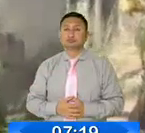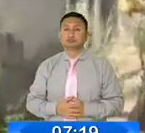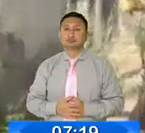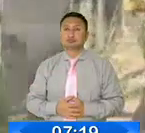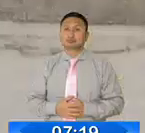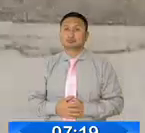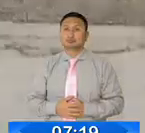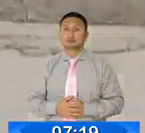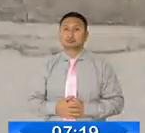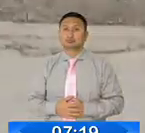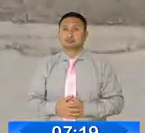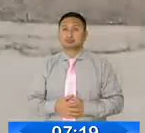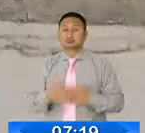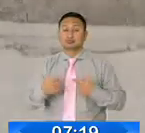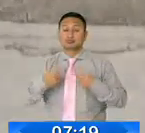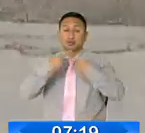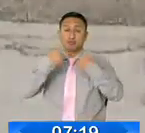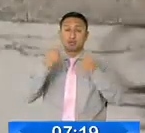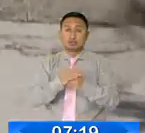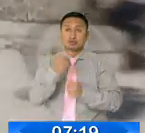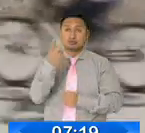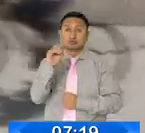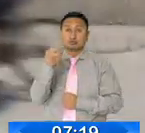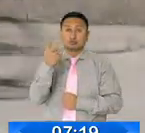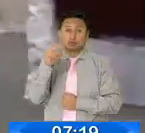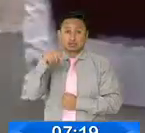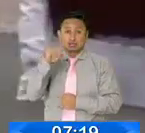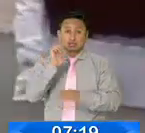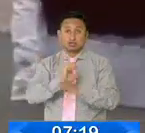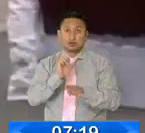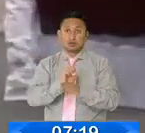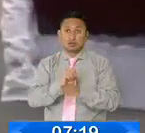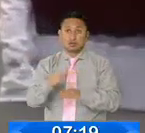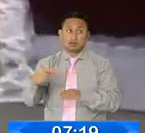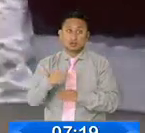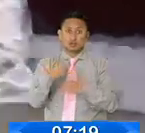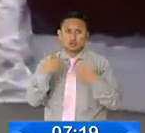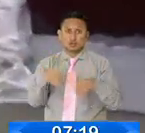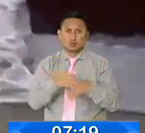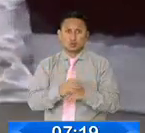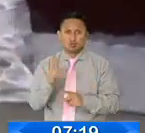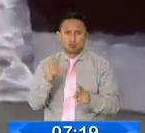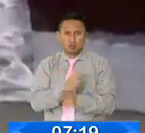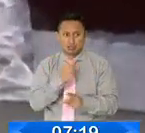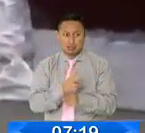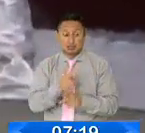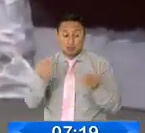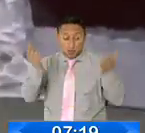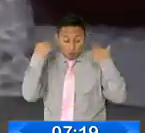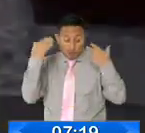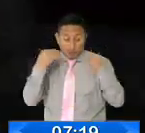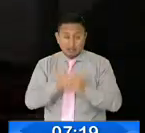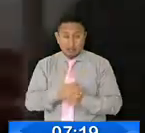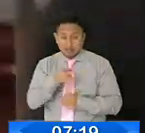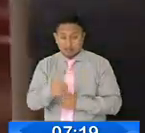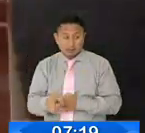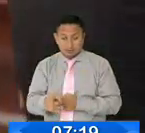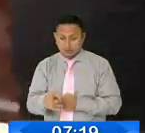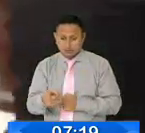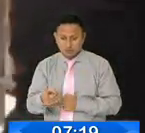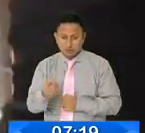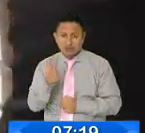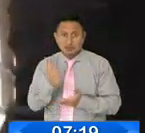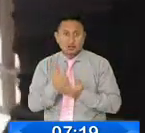En marzo del 2020, Ecuador se quedaba sin aire. Guayaquil se asfixiaba entre la muerte y la impotencia.